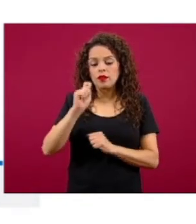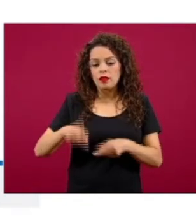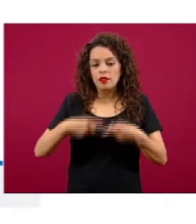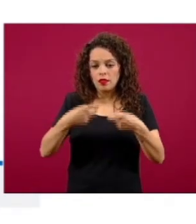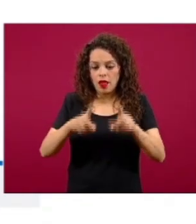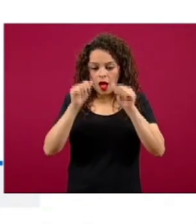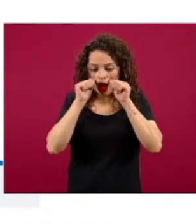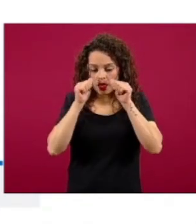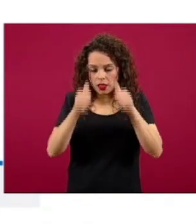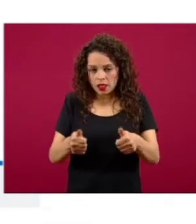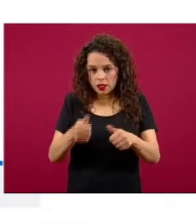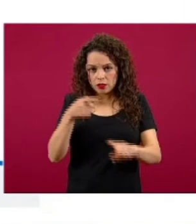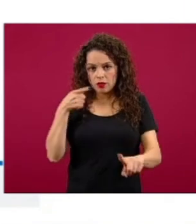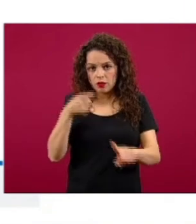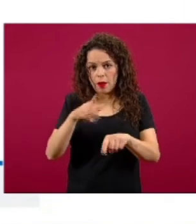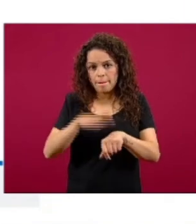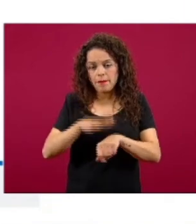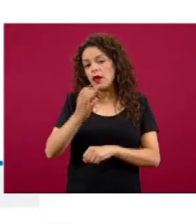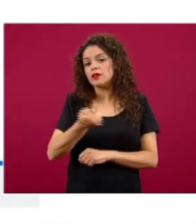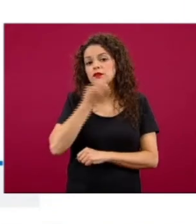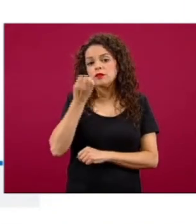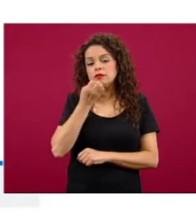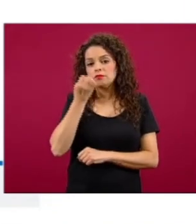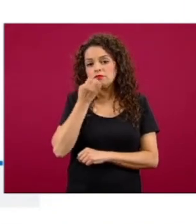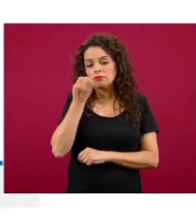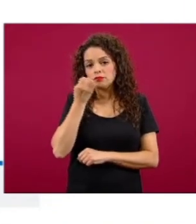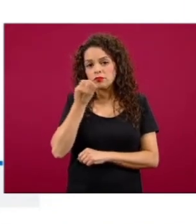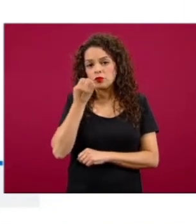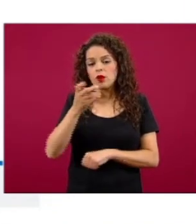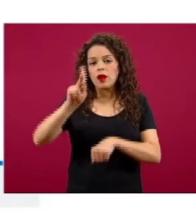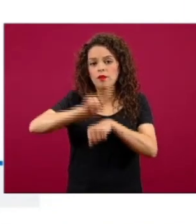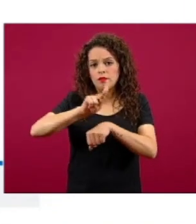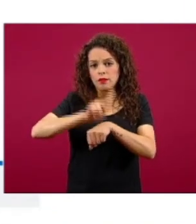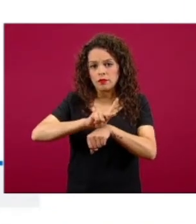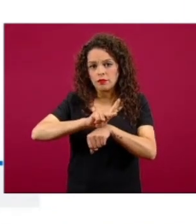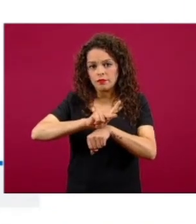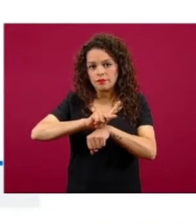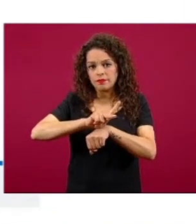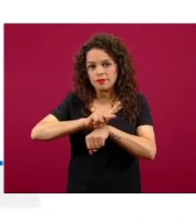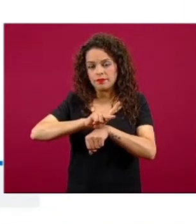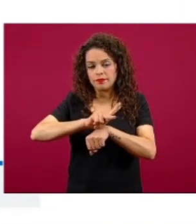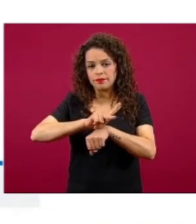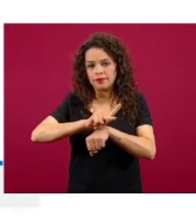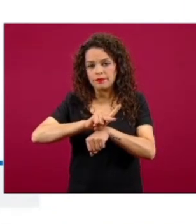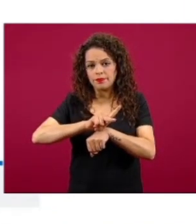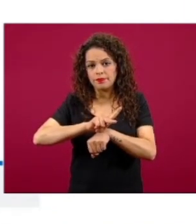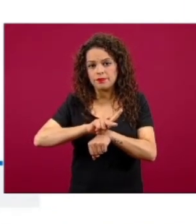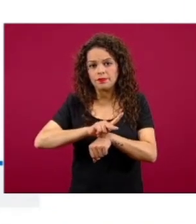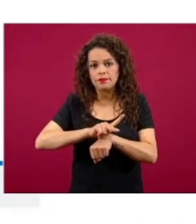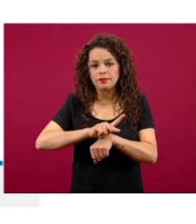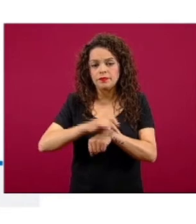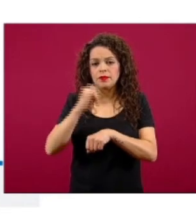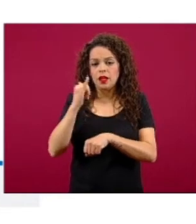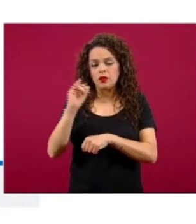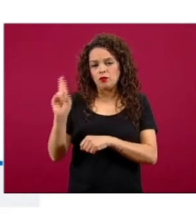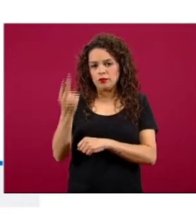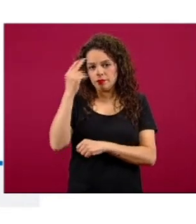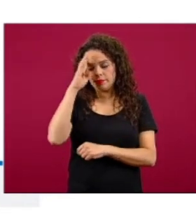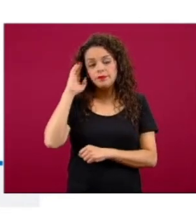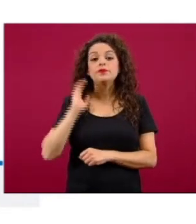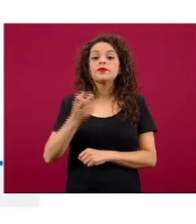atención, particularmente en las escuelas de educación media y media superior. Aquí quisiera señalar